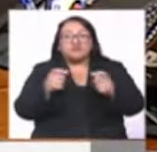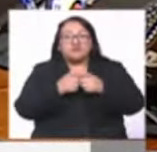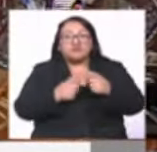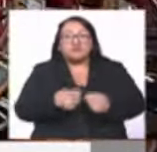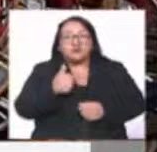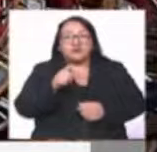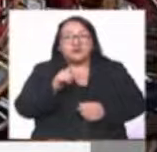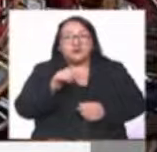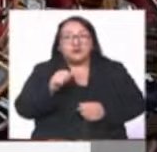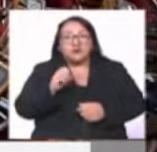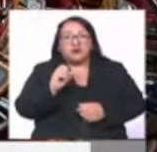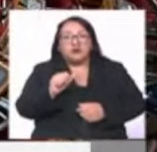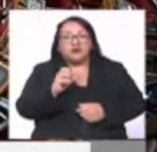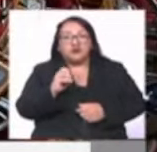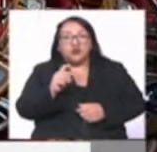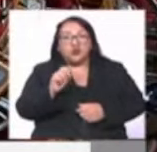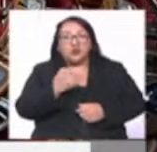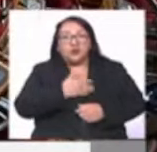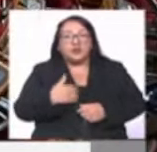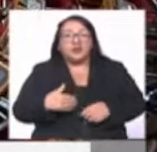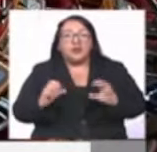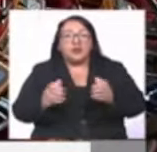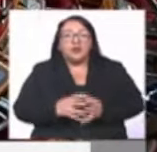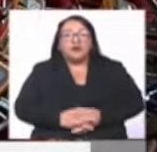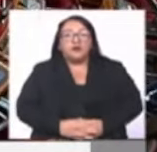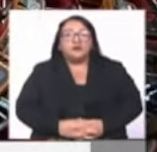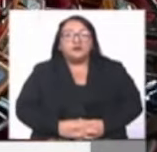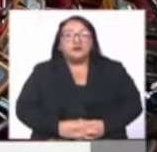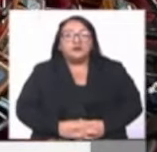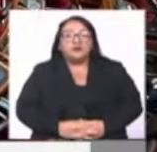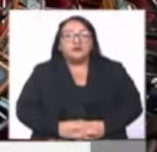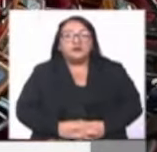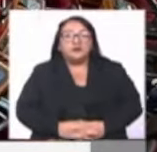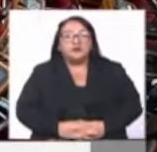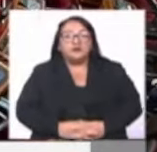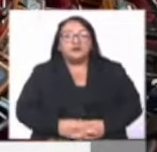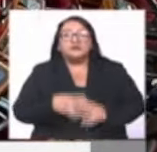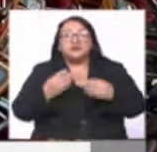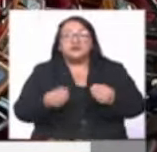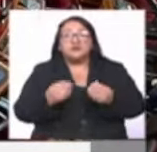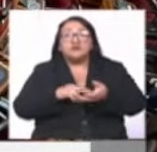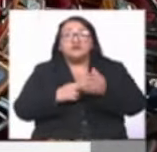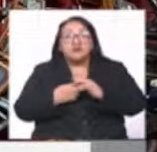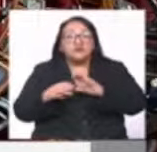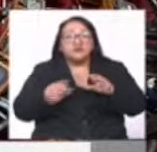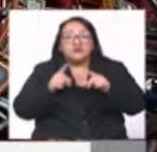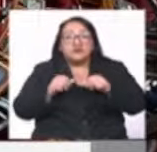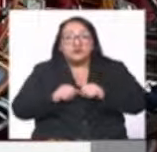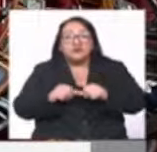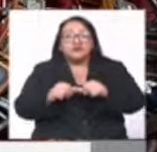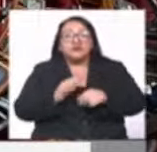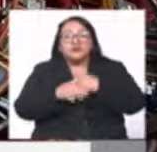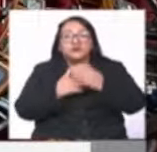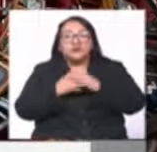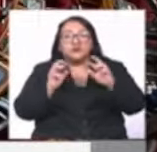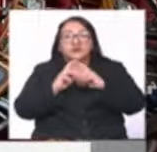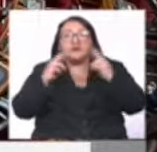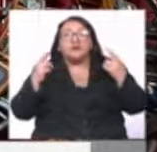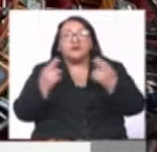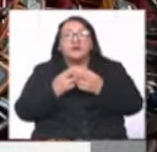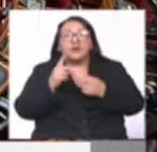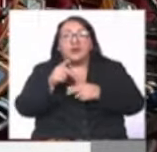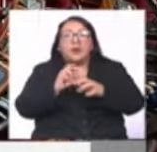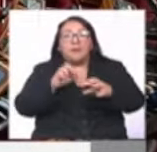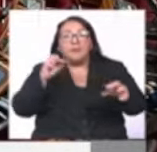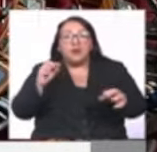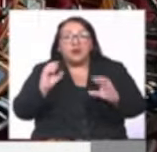Alejandro Soto Reyes titular del parlamento para lo que va a ser esta continuación de la sesión del